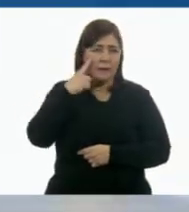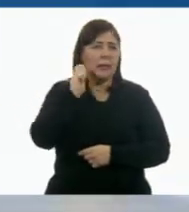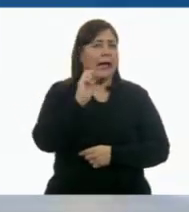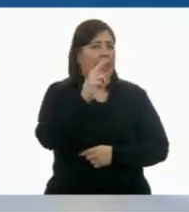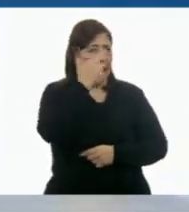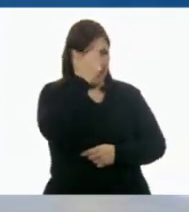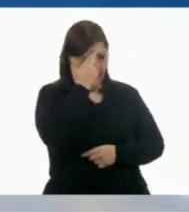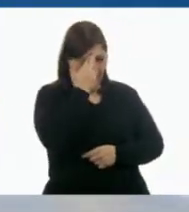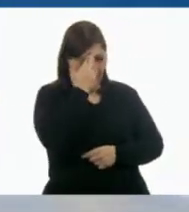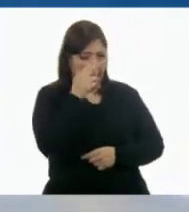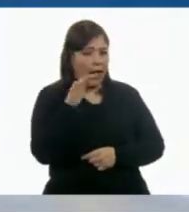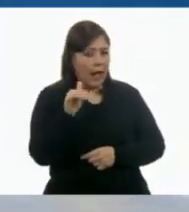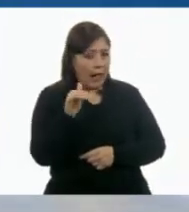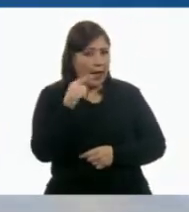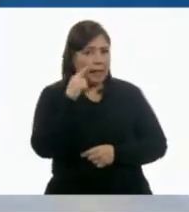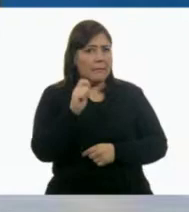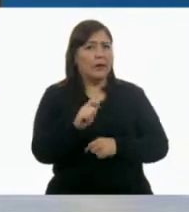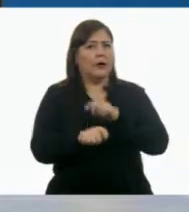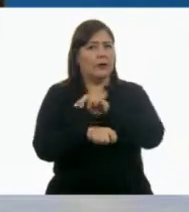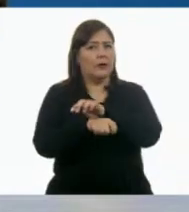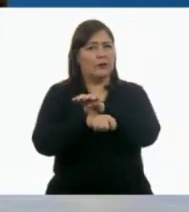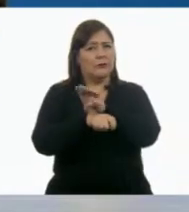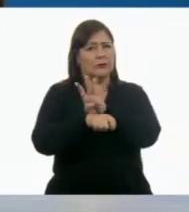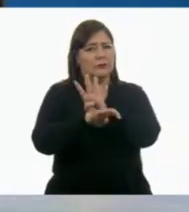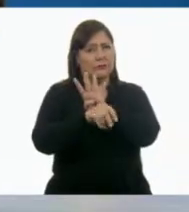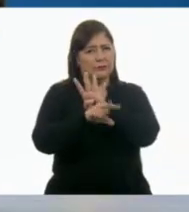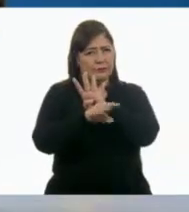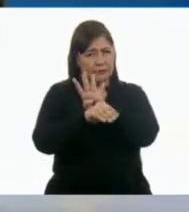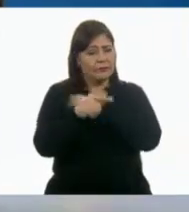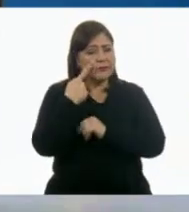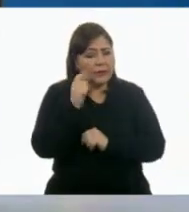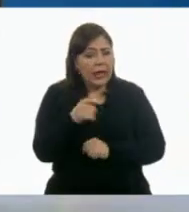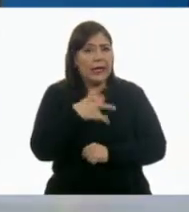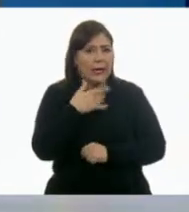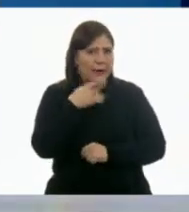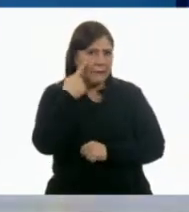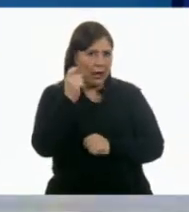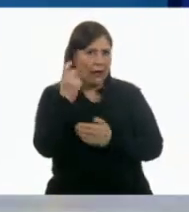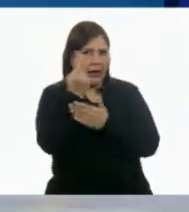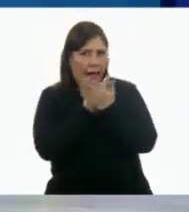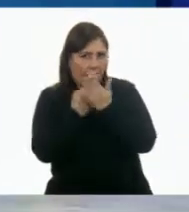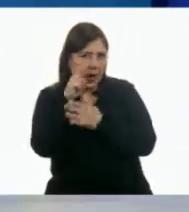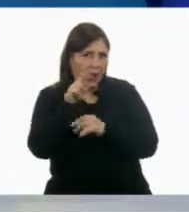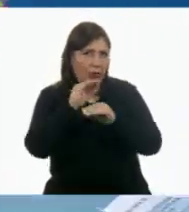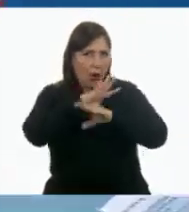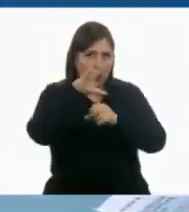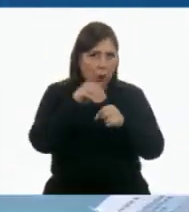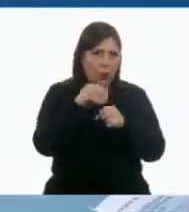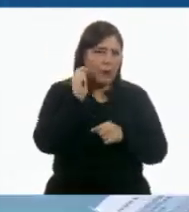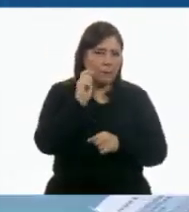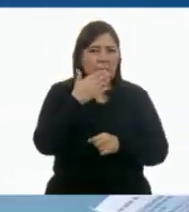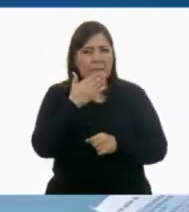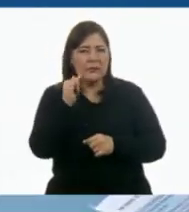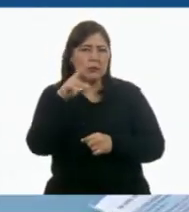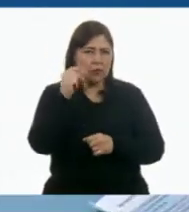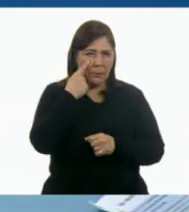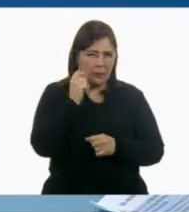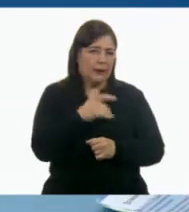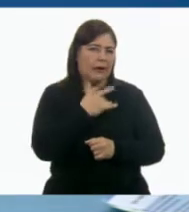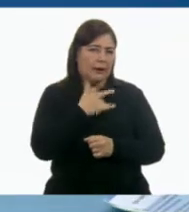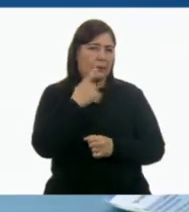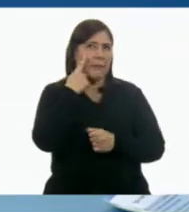a veces en la imagen nosotros no podíamos ver totalmente si las líneas alcanzaban o no a